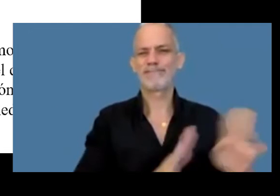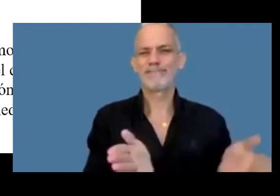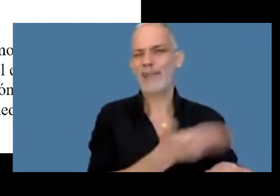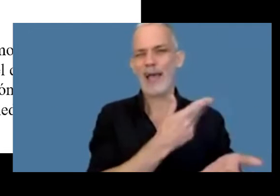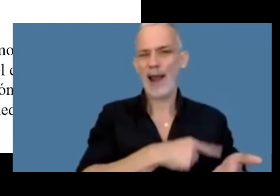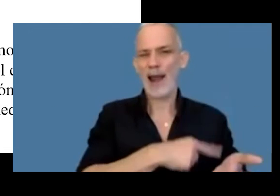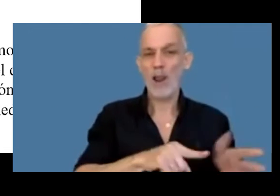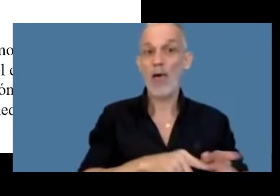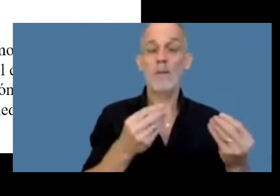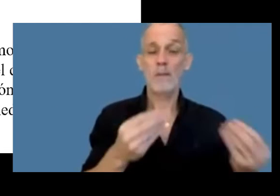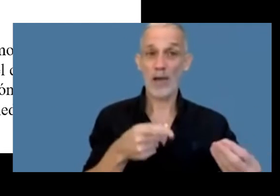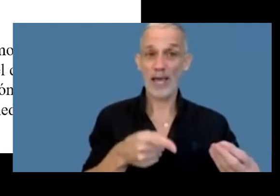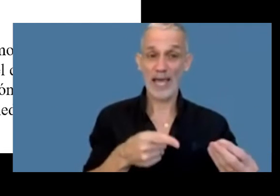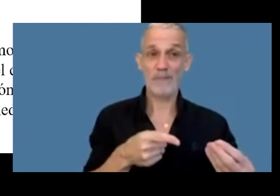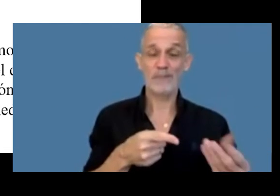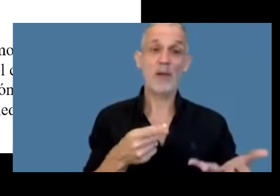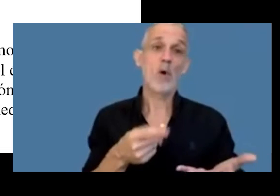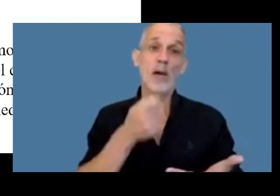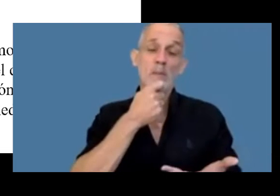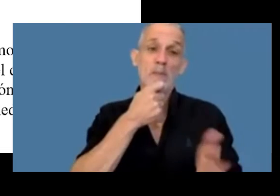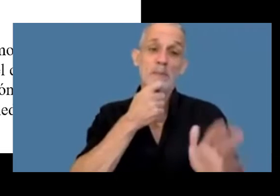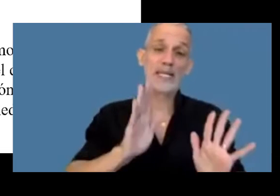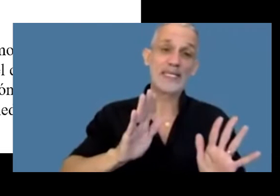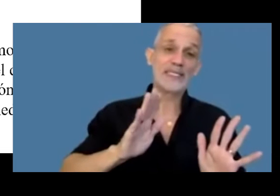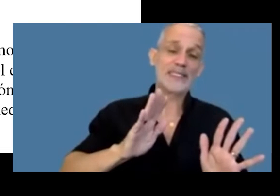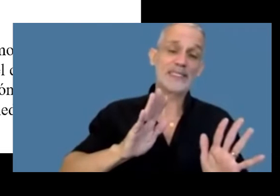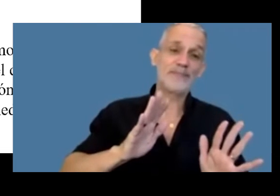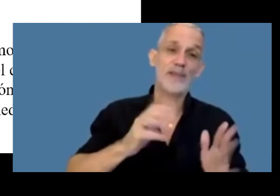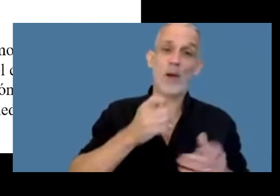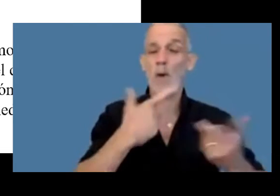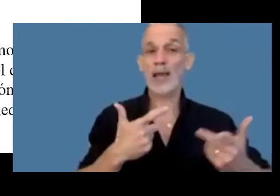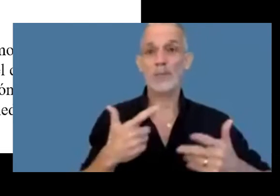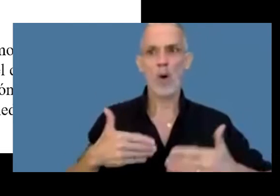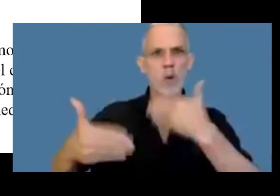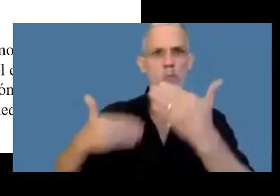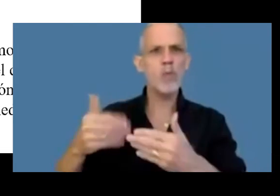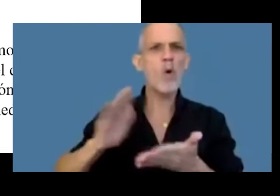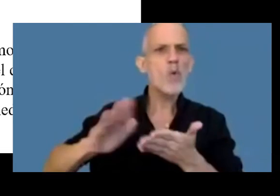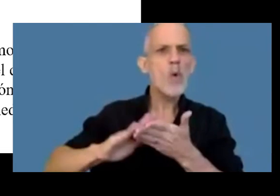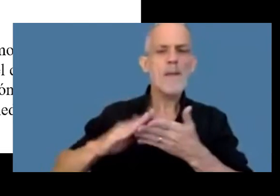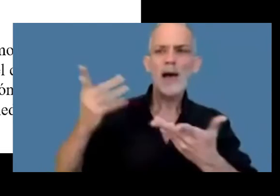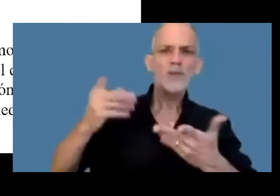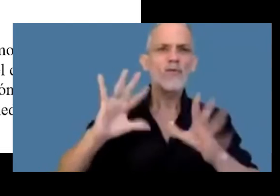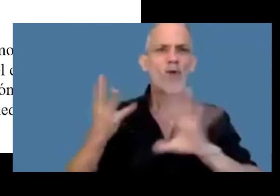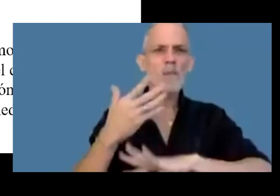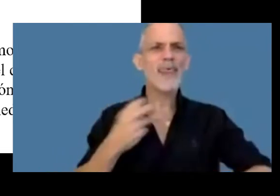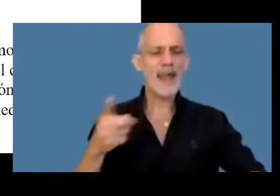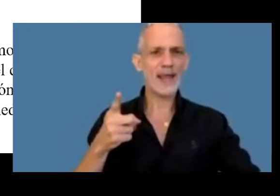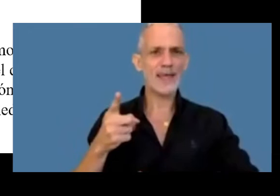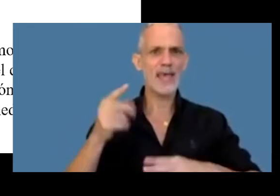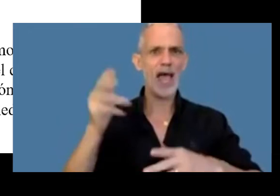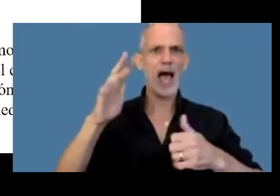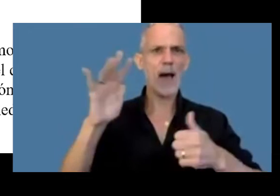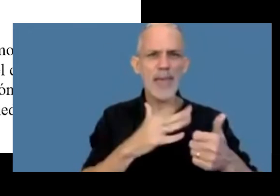la apuesta, o si se quiere, el desarrollo de nuevas energías renovables. La implantación de este